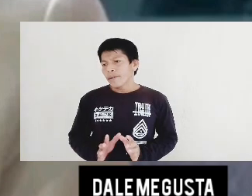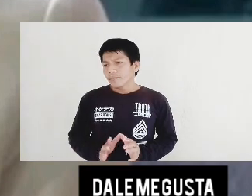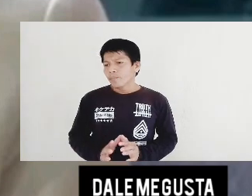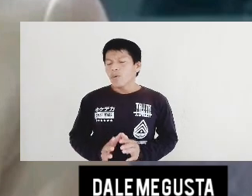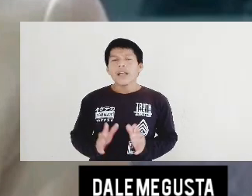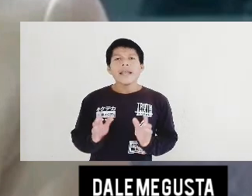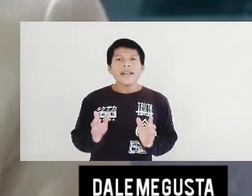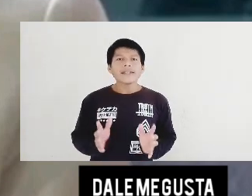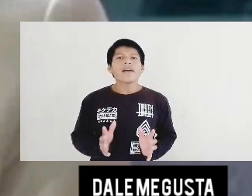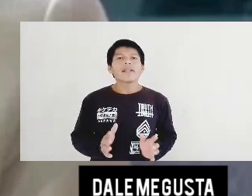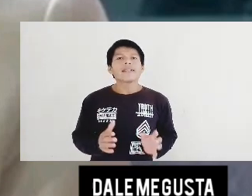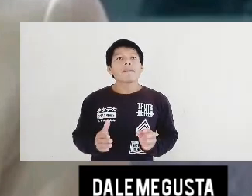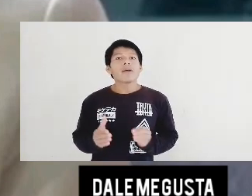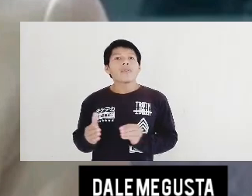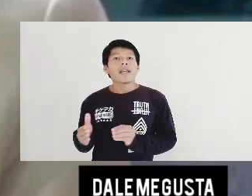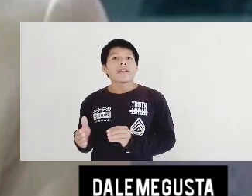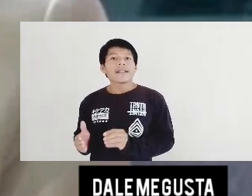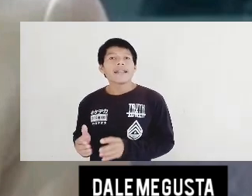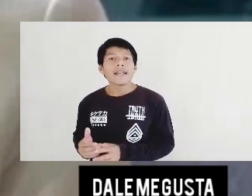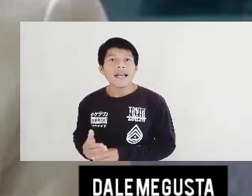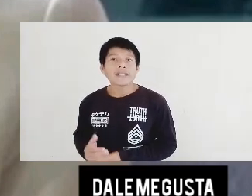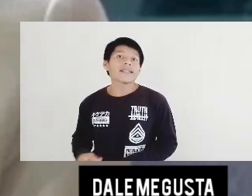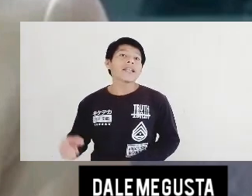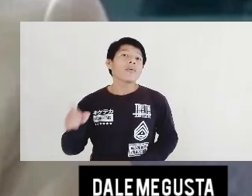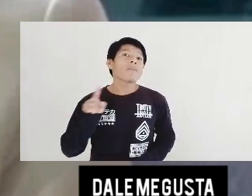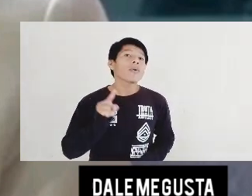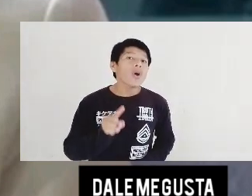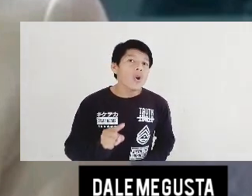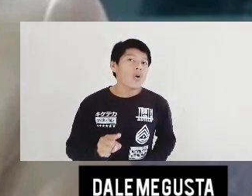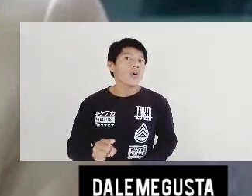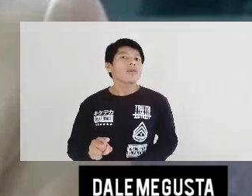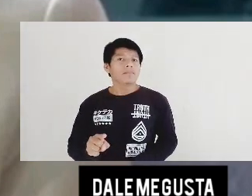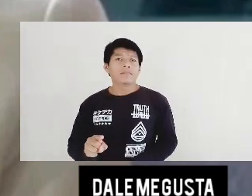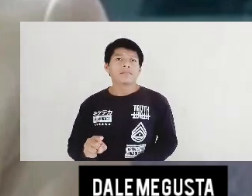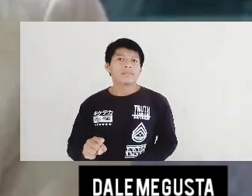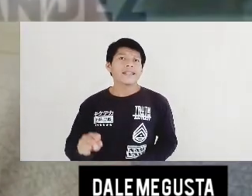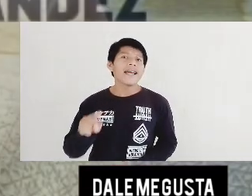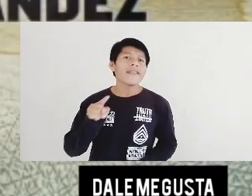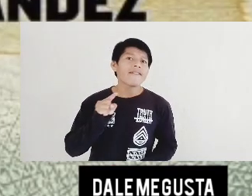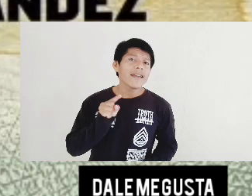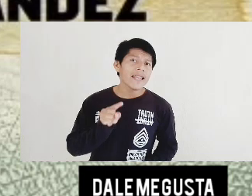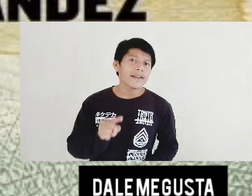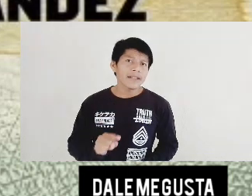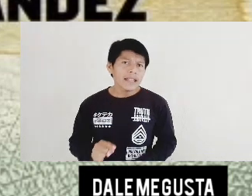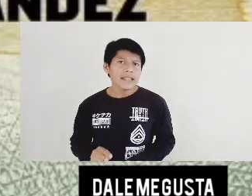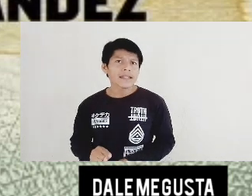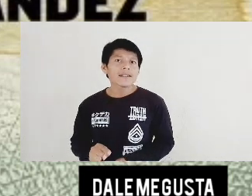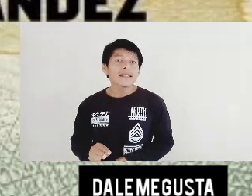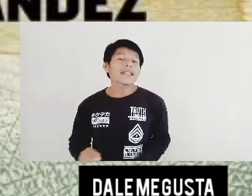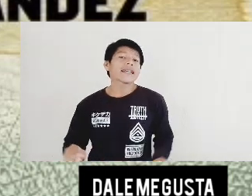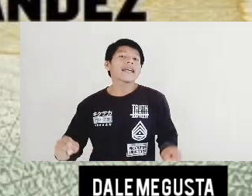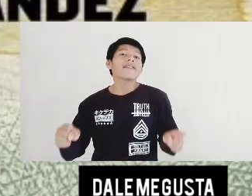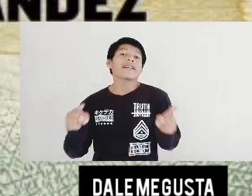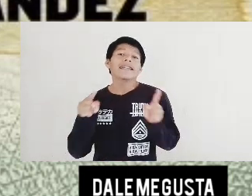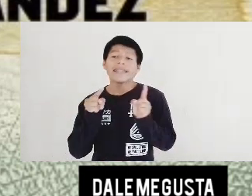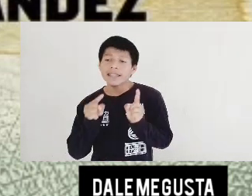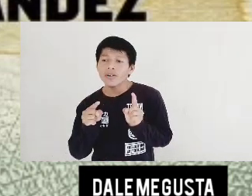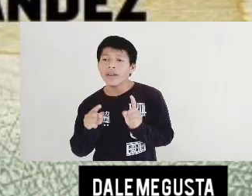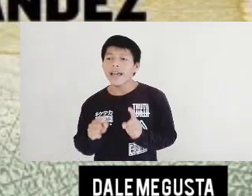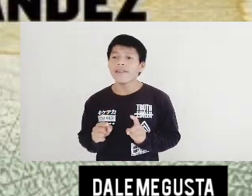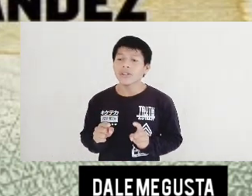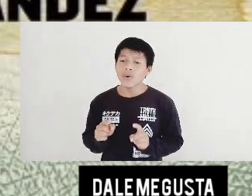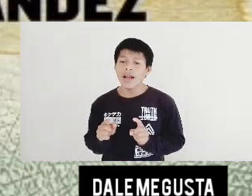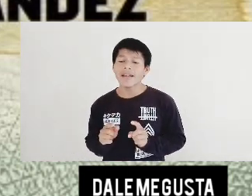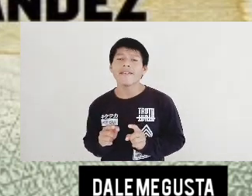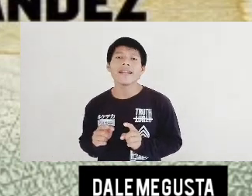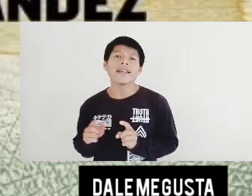este libro, por Elena Chávez, llamado El Rey del Cash, tiene un prólogo de Anabel Hernández. ¿Y qué es